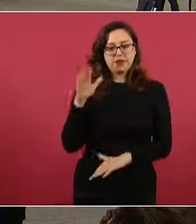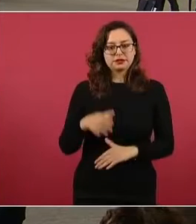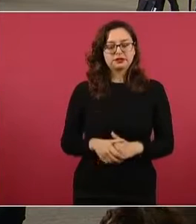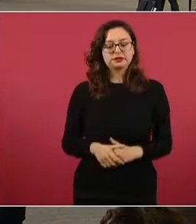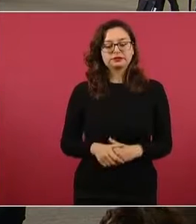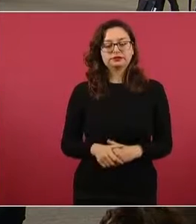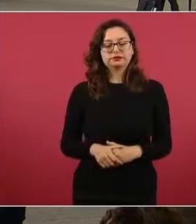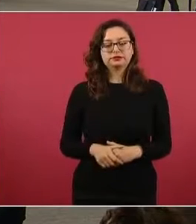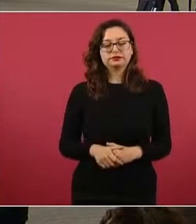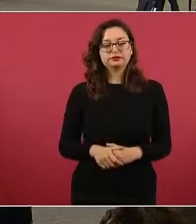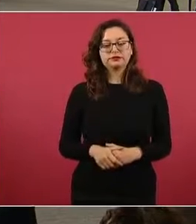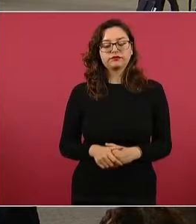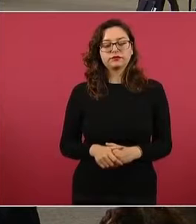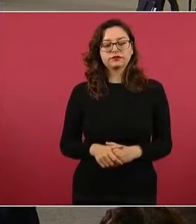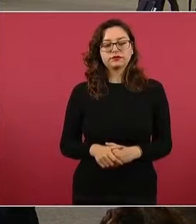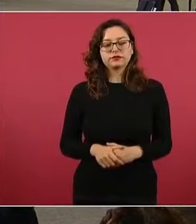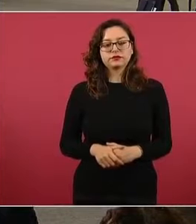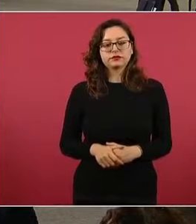Lo nominal.